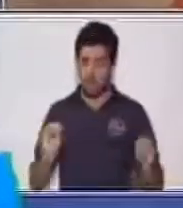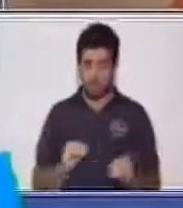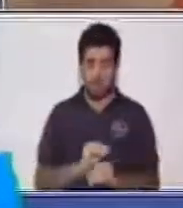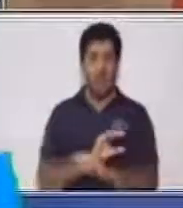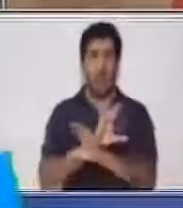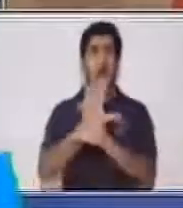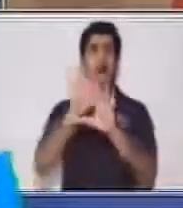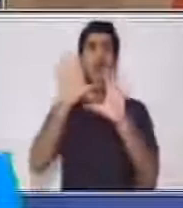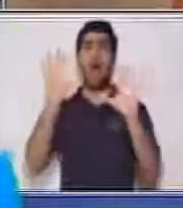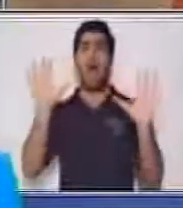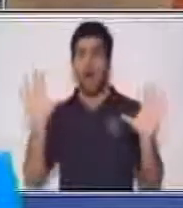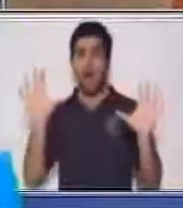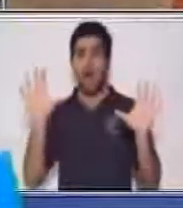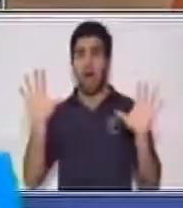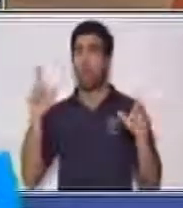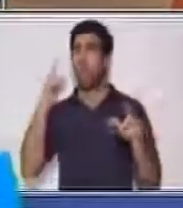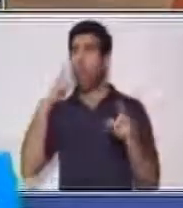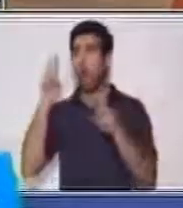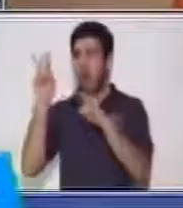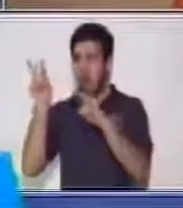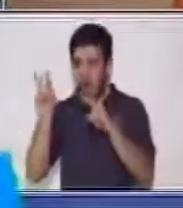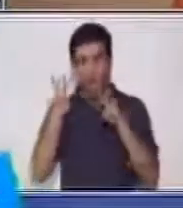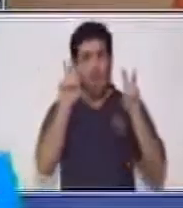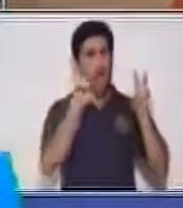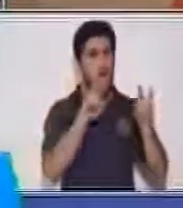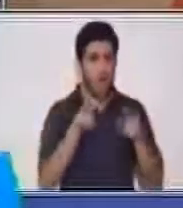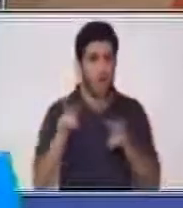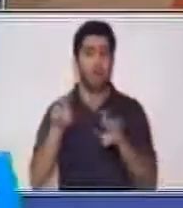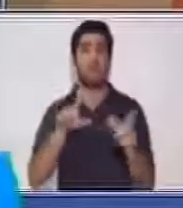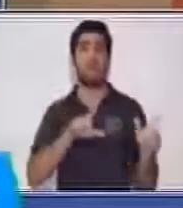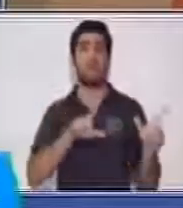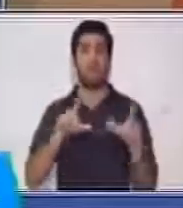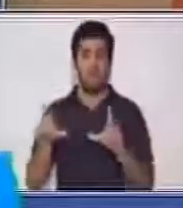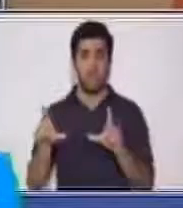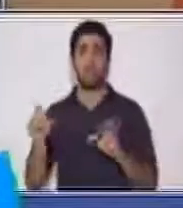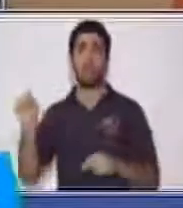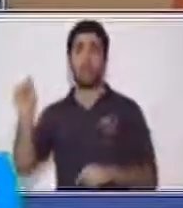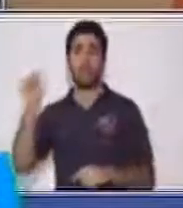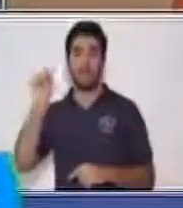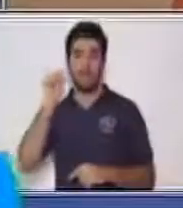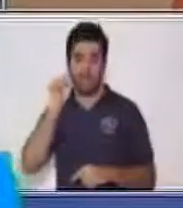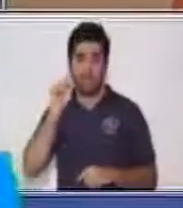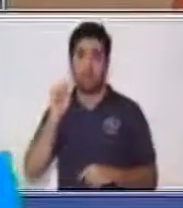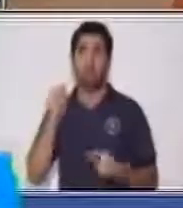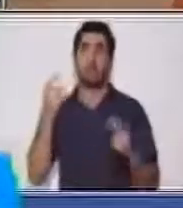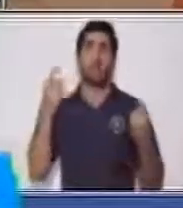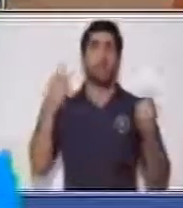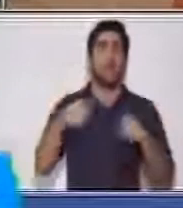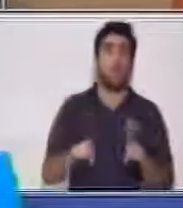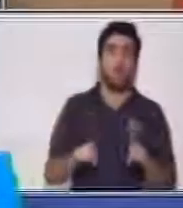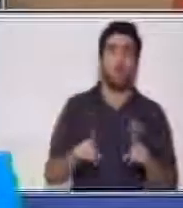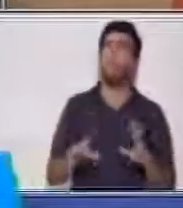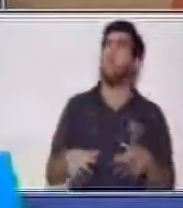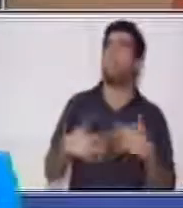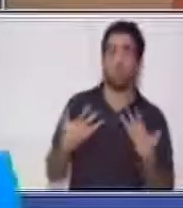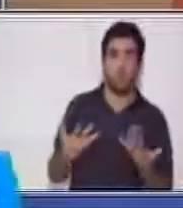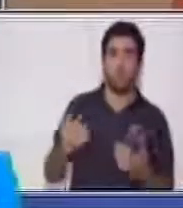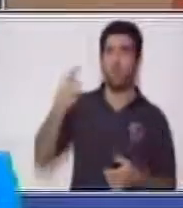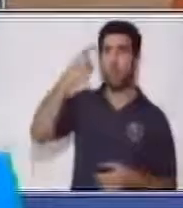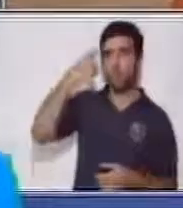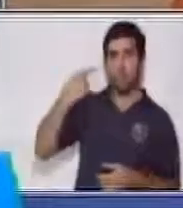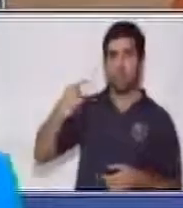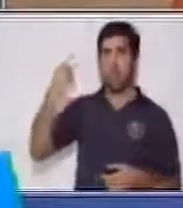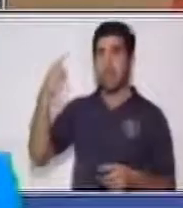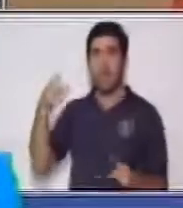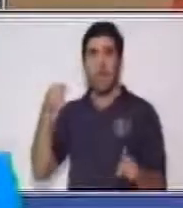a ver su huerto para ver si ya estaban listas las zanahorias. De repente llegó el día.